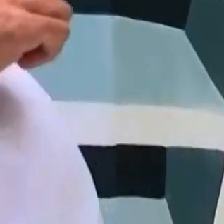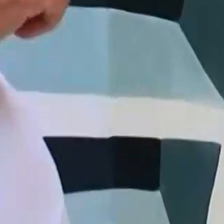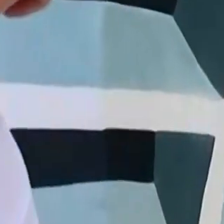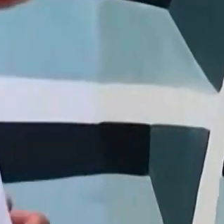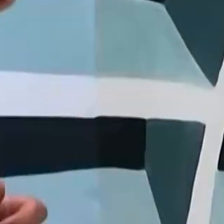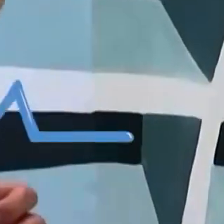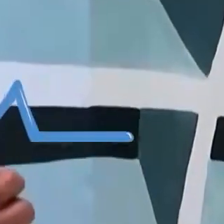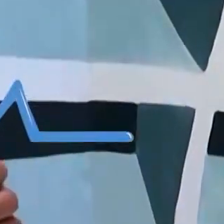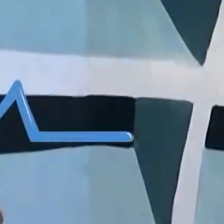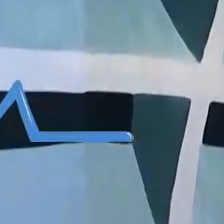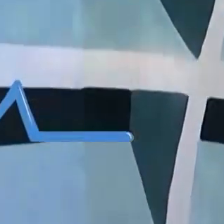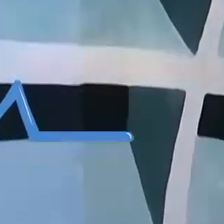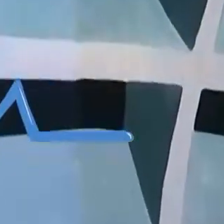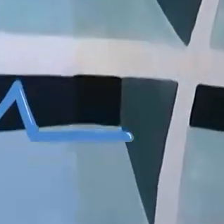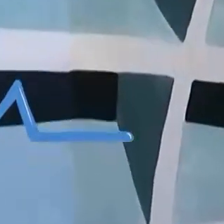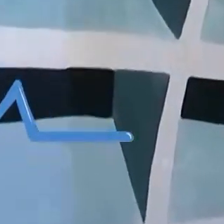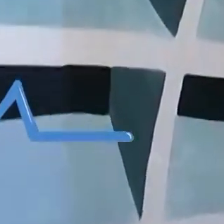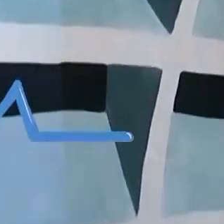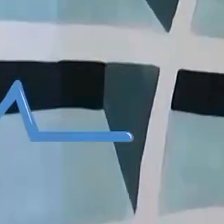posición